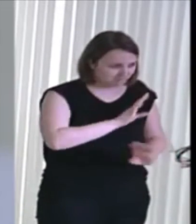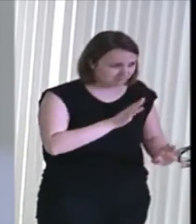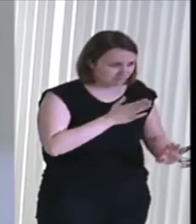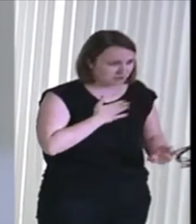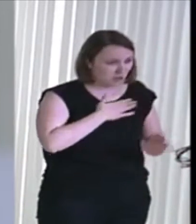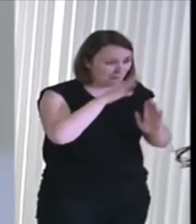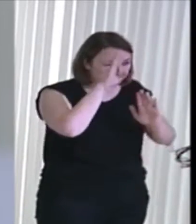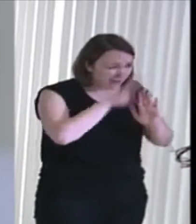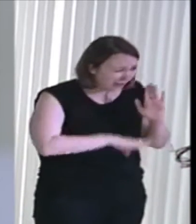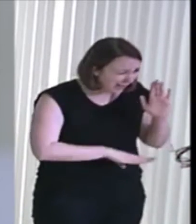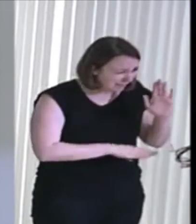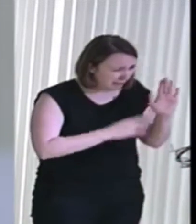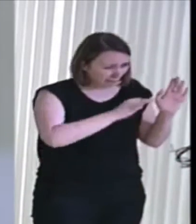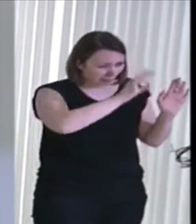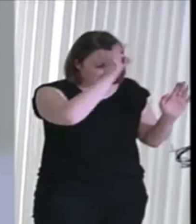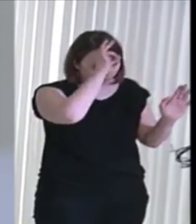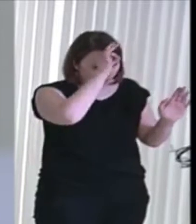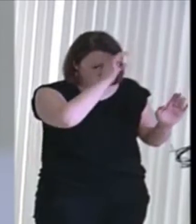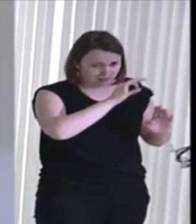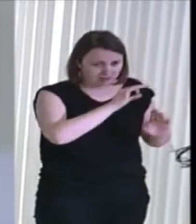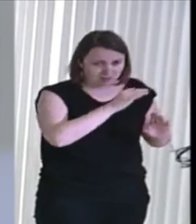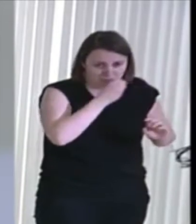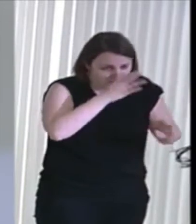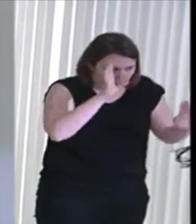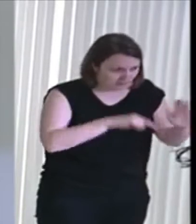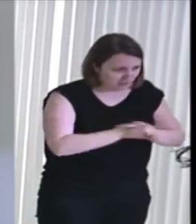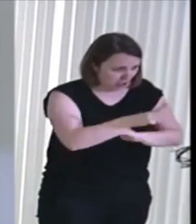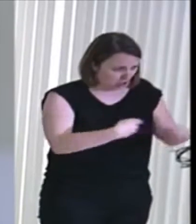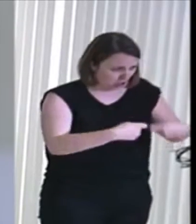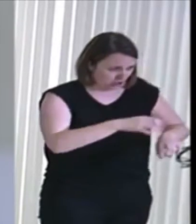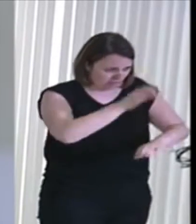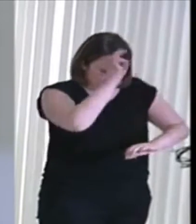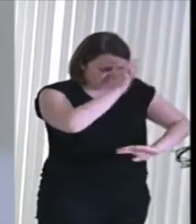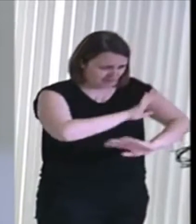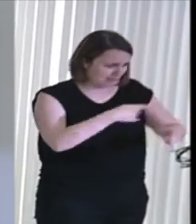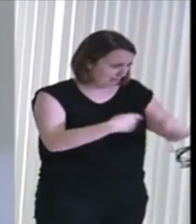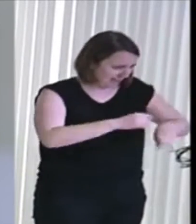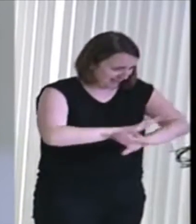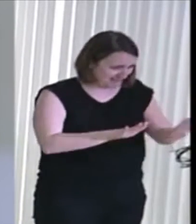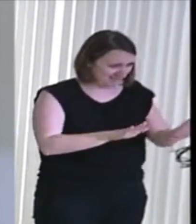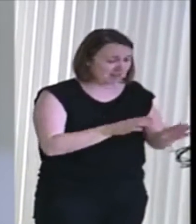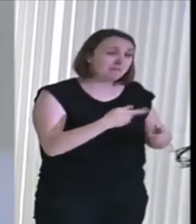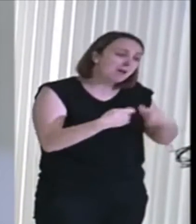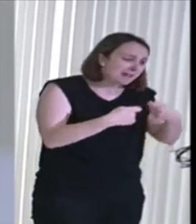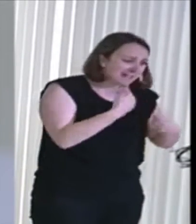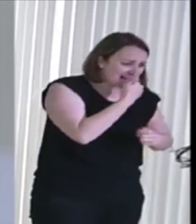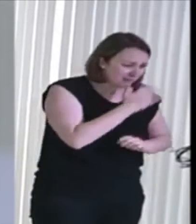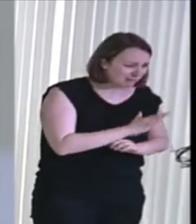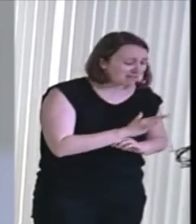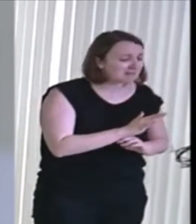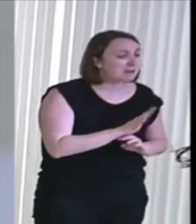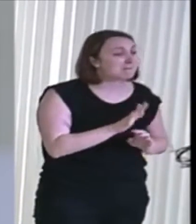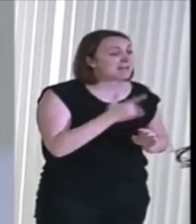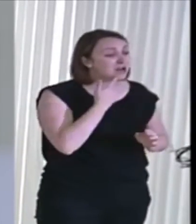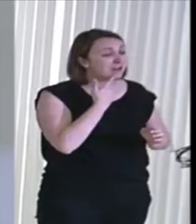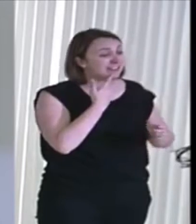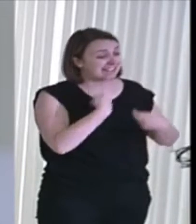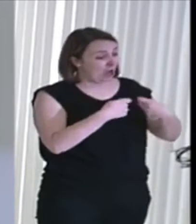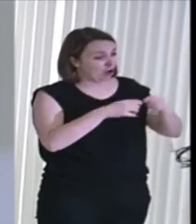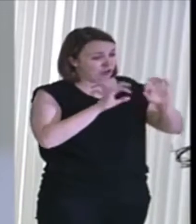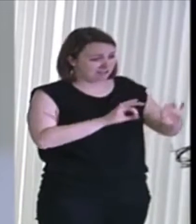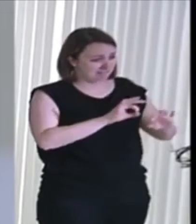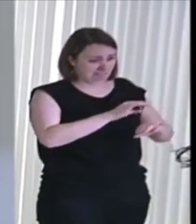de programación, ni de desarrollo de negocio, ni de marketing. Bueno, de marketing sí, pero de negocio